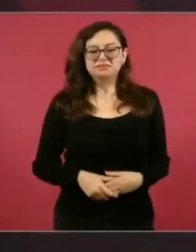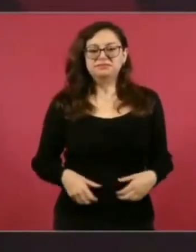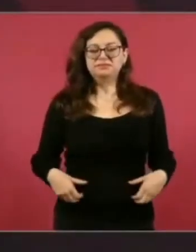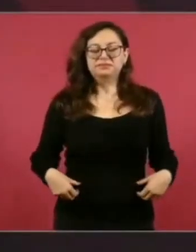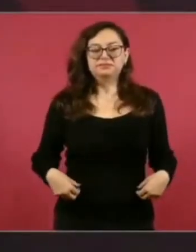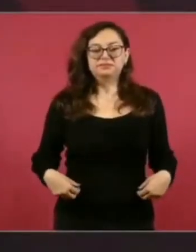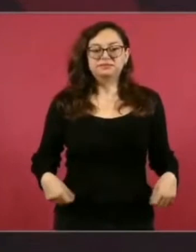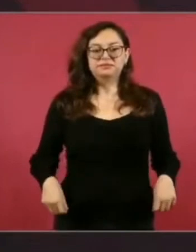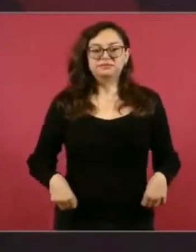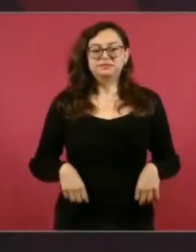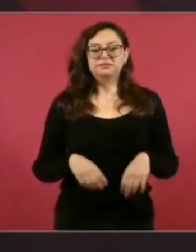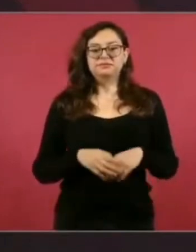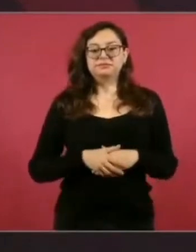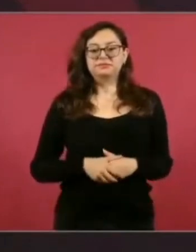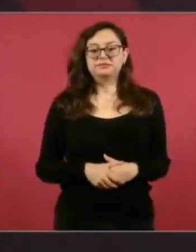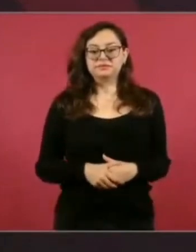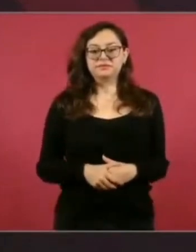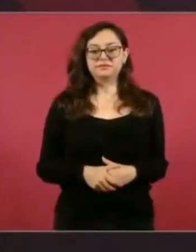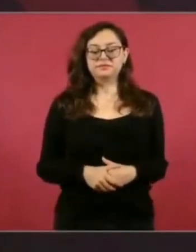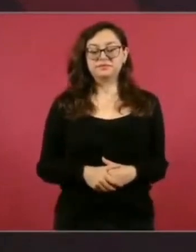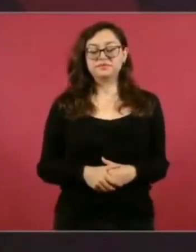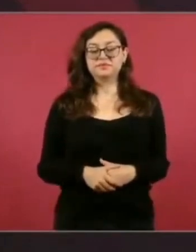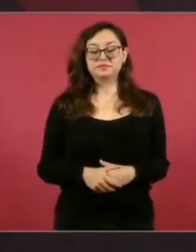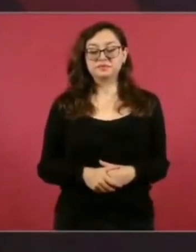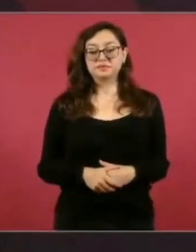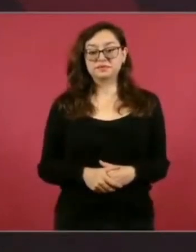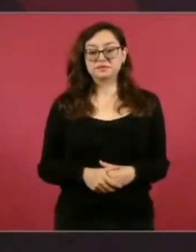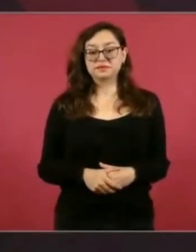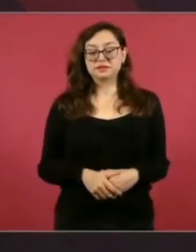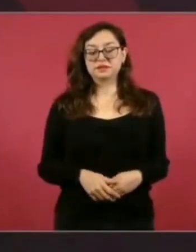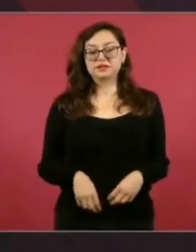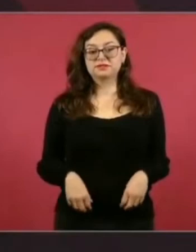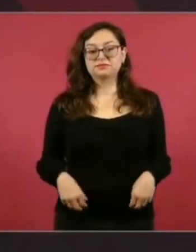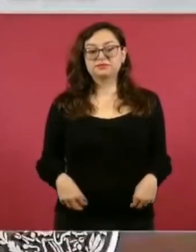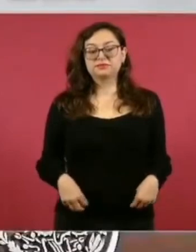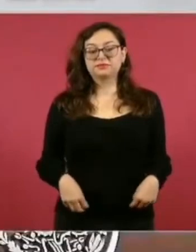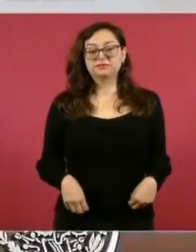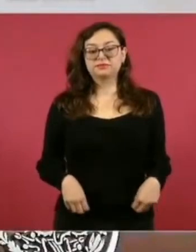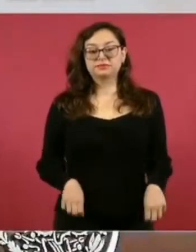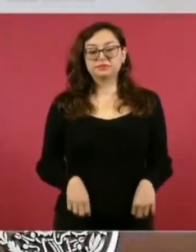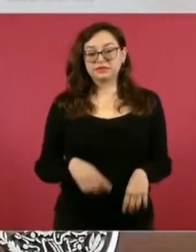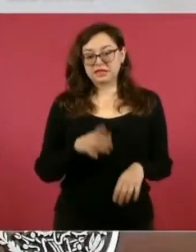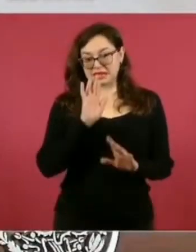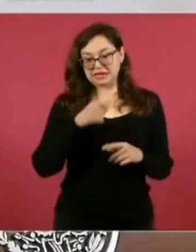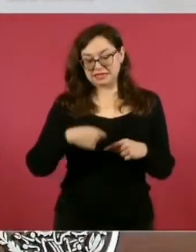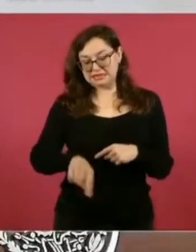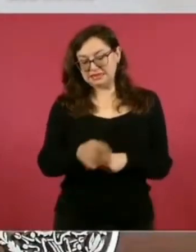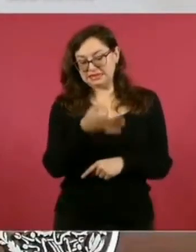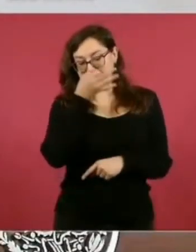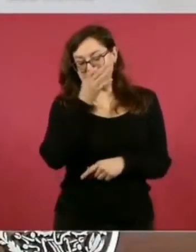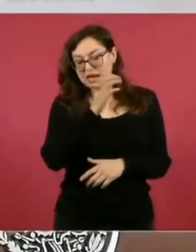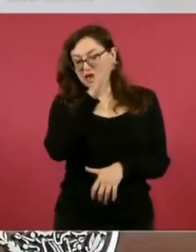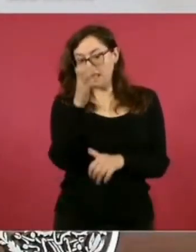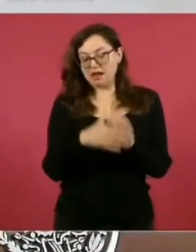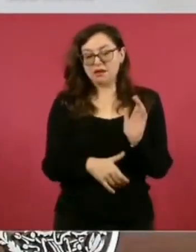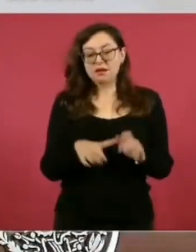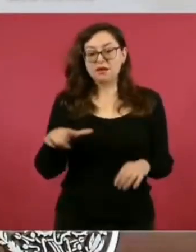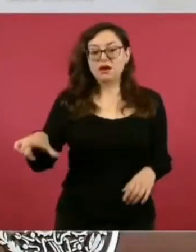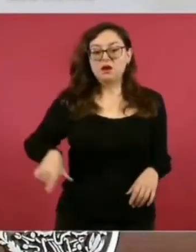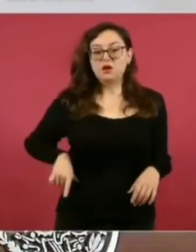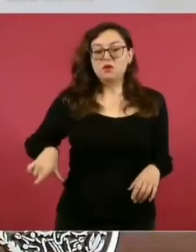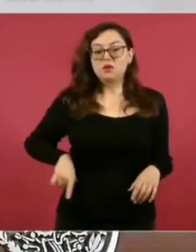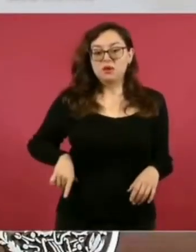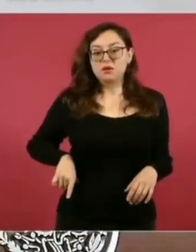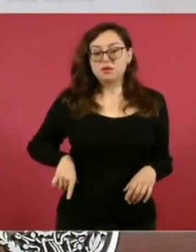Ya estamos por terminar nuestra encomienda y ella quiere